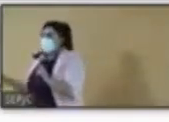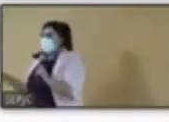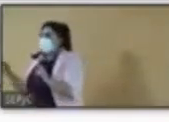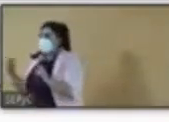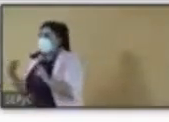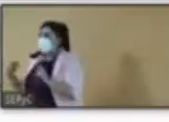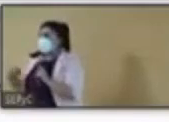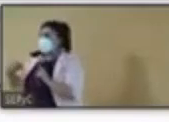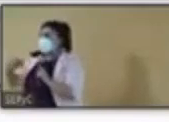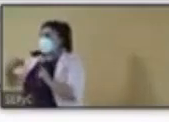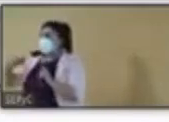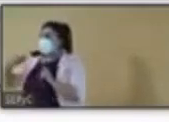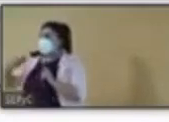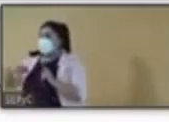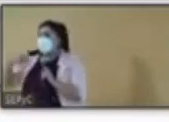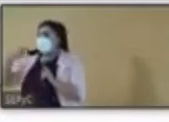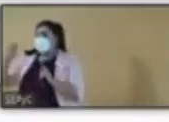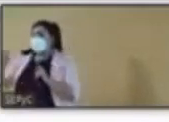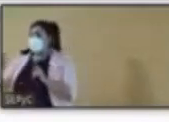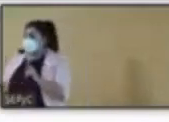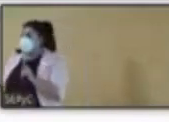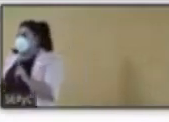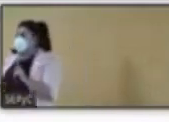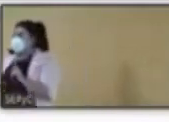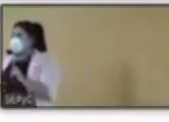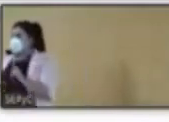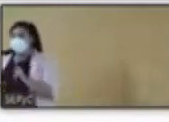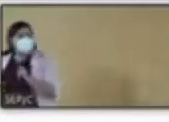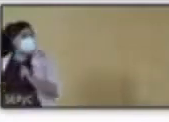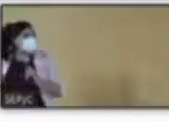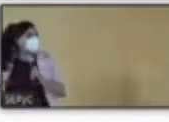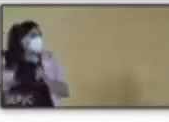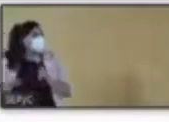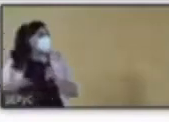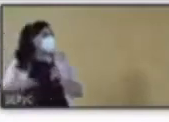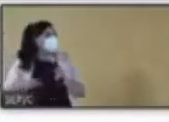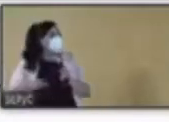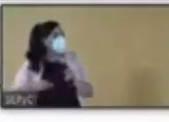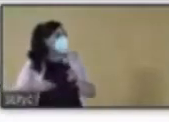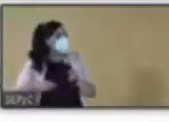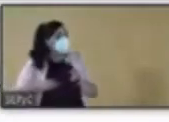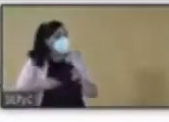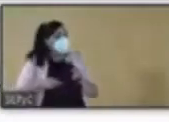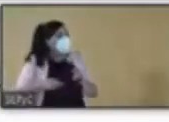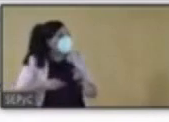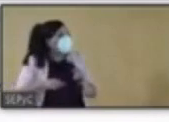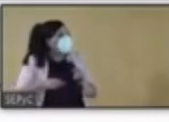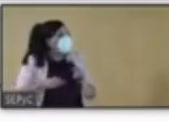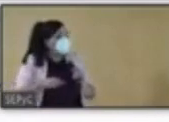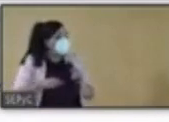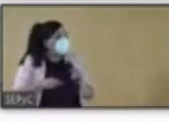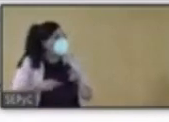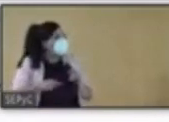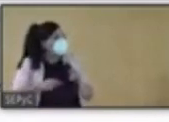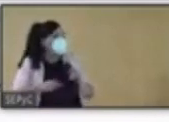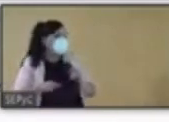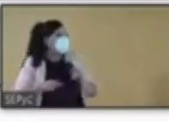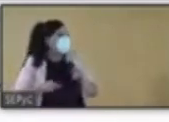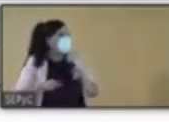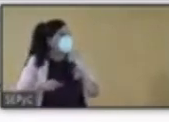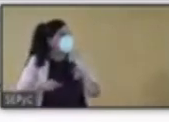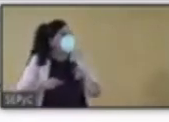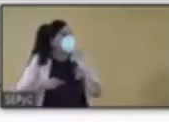en algún proceso, ya sea o en alguna acción dentro de algún proceso judicial o de